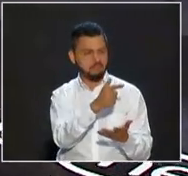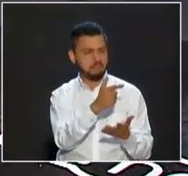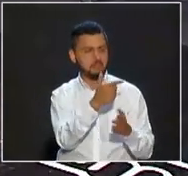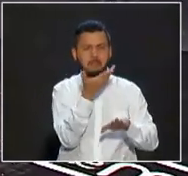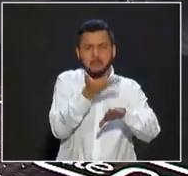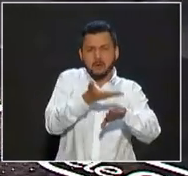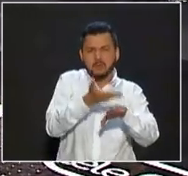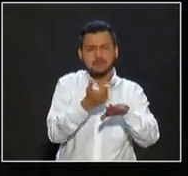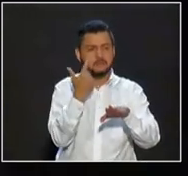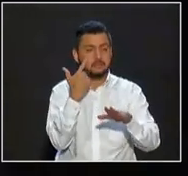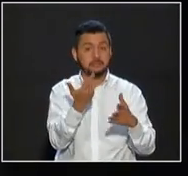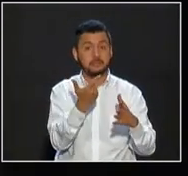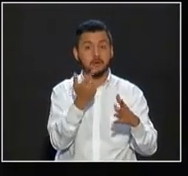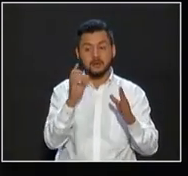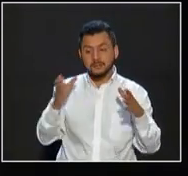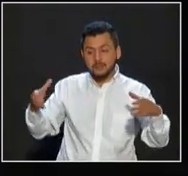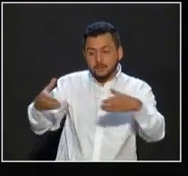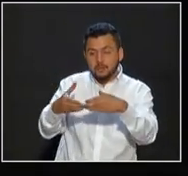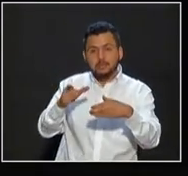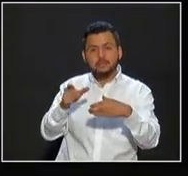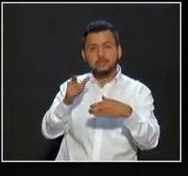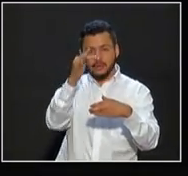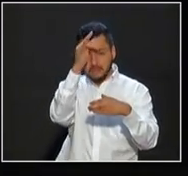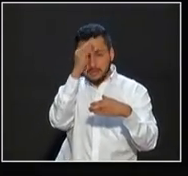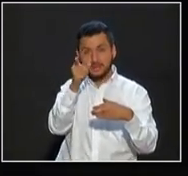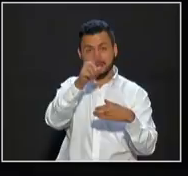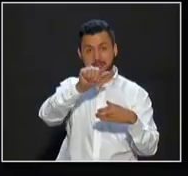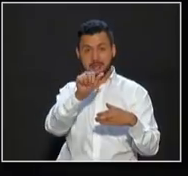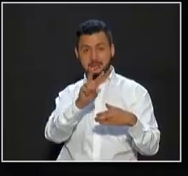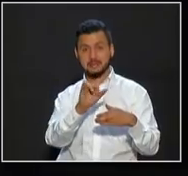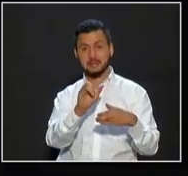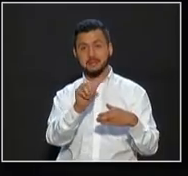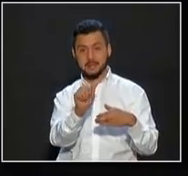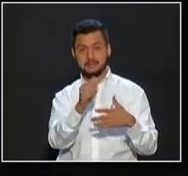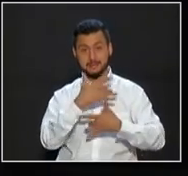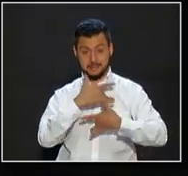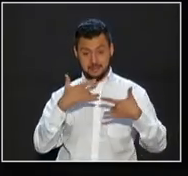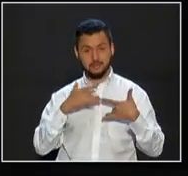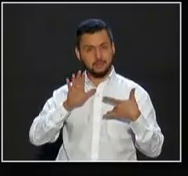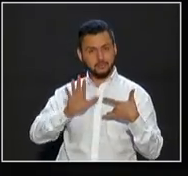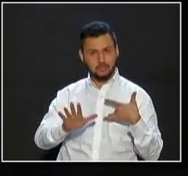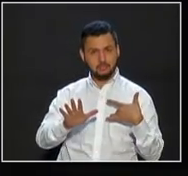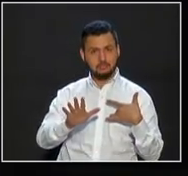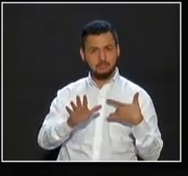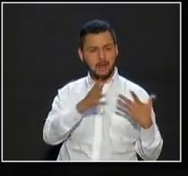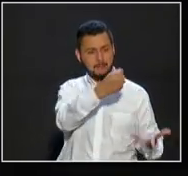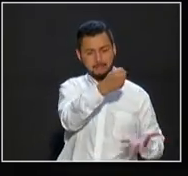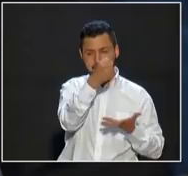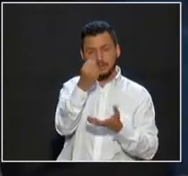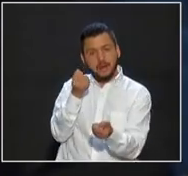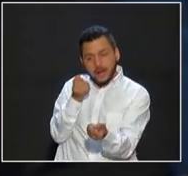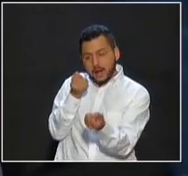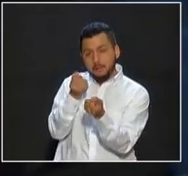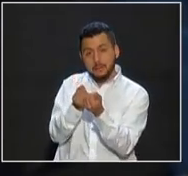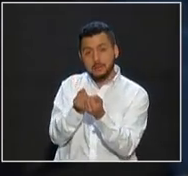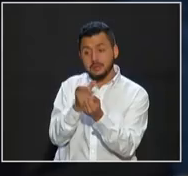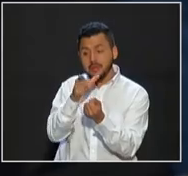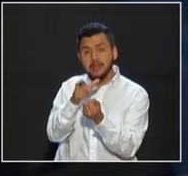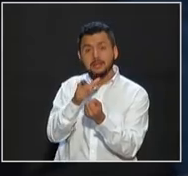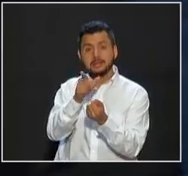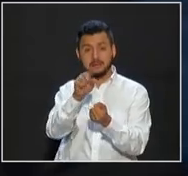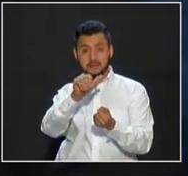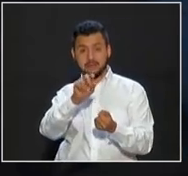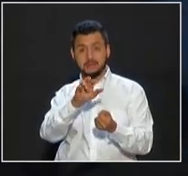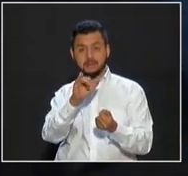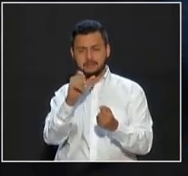proteger las áreas salud va a seguir siendo tener la inversión que tienen en la gobernación de antioquia allí en mi gobernación yo